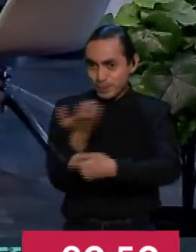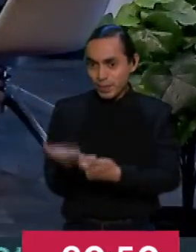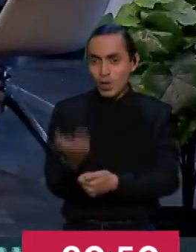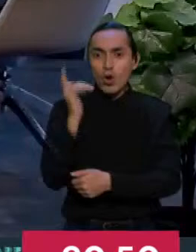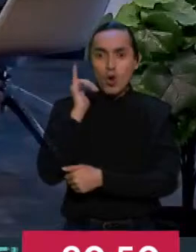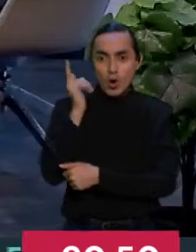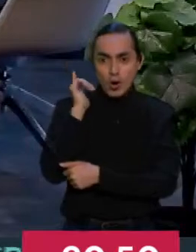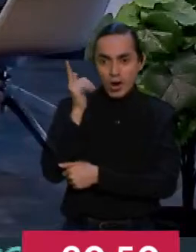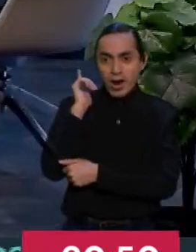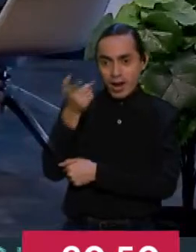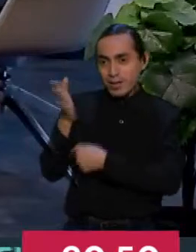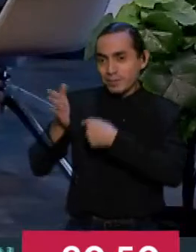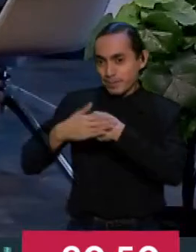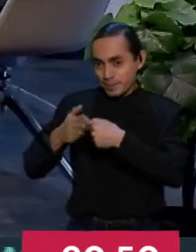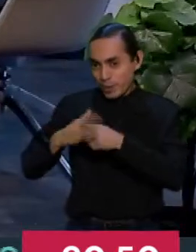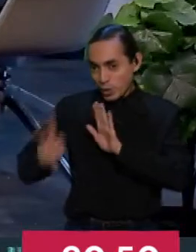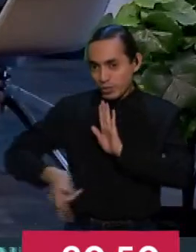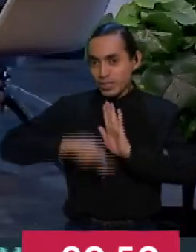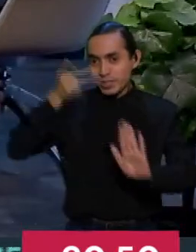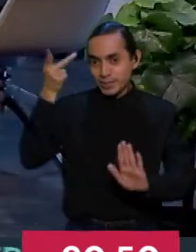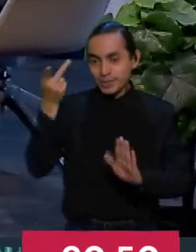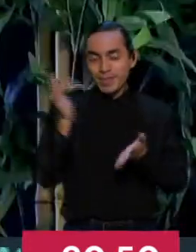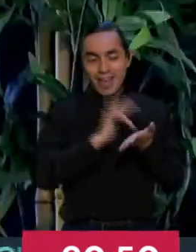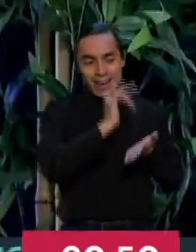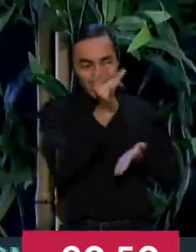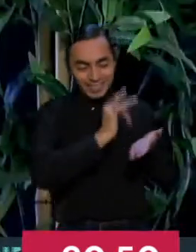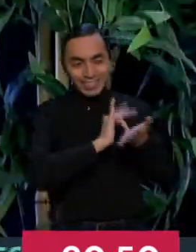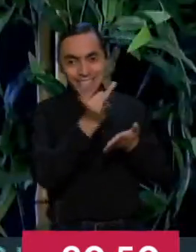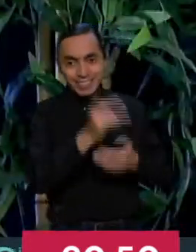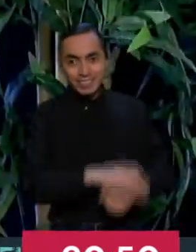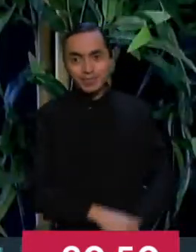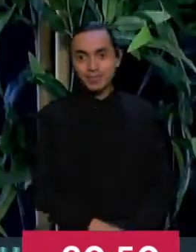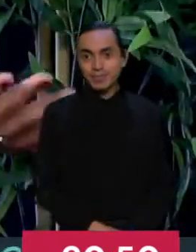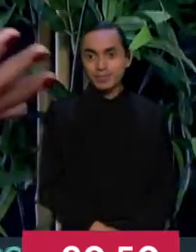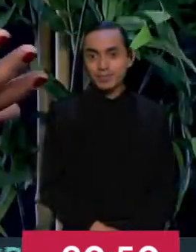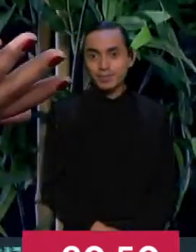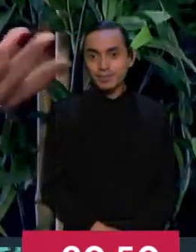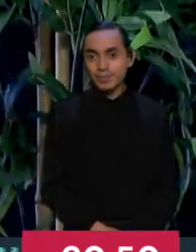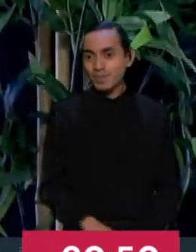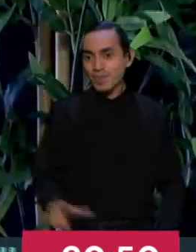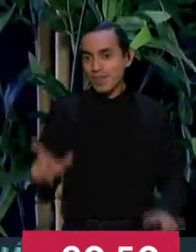contar con ustedes en otra ocasión. Así Gracias. será. Gracias por el espacio. Pues esto fue todo por hoy. Los esperamos